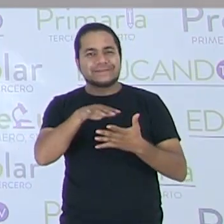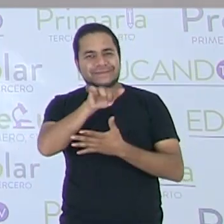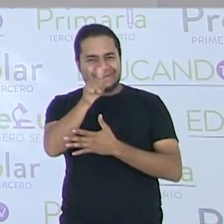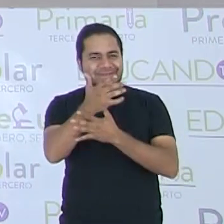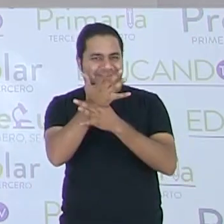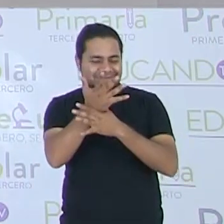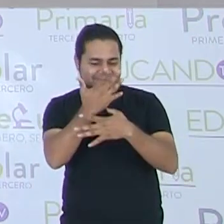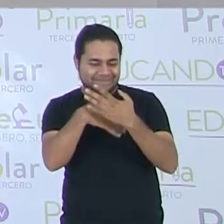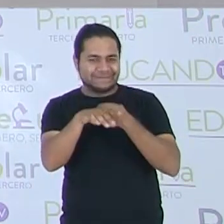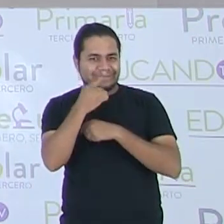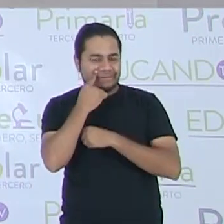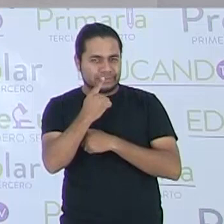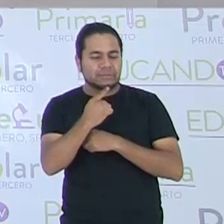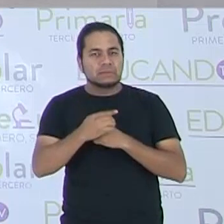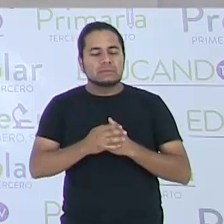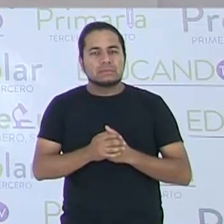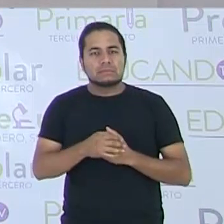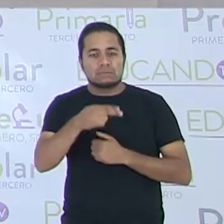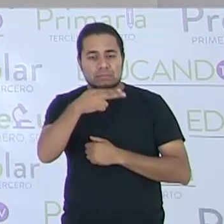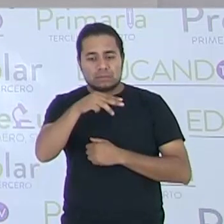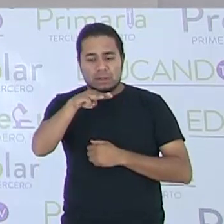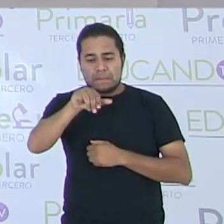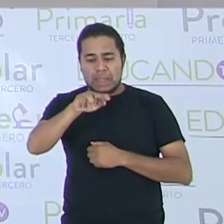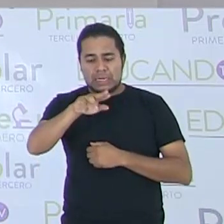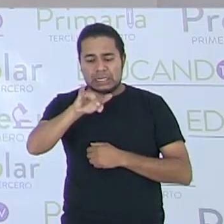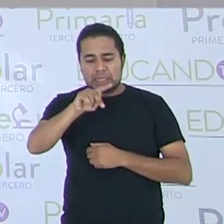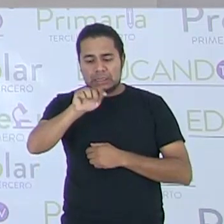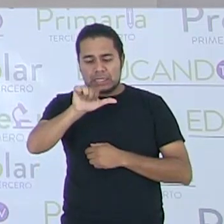así. Se llama Manitas.